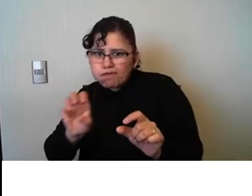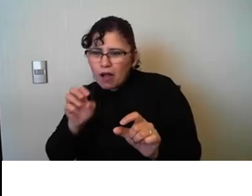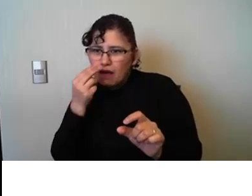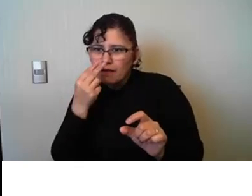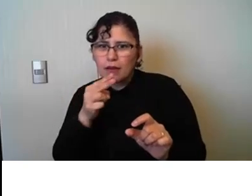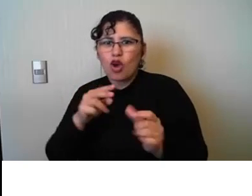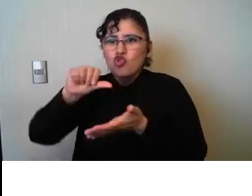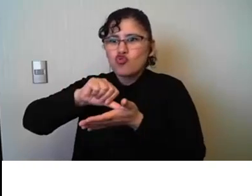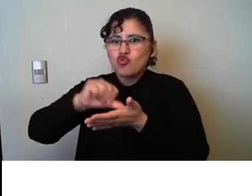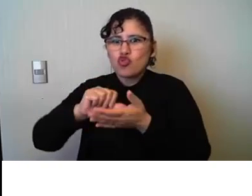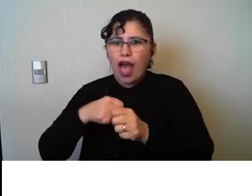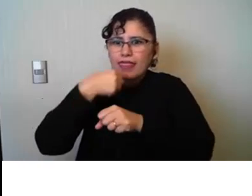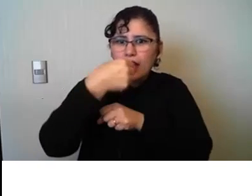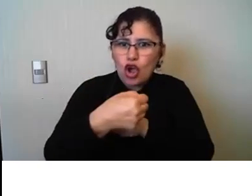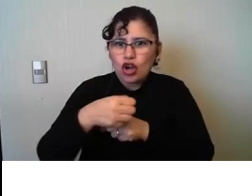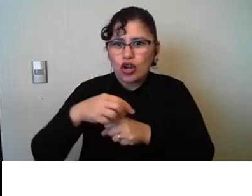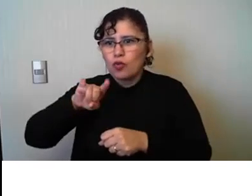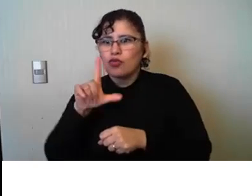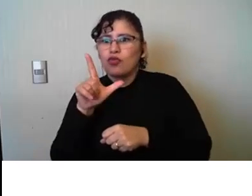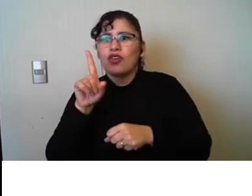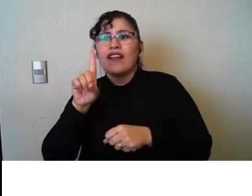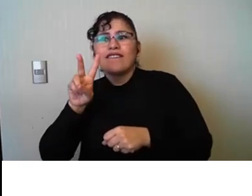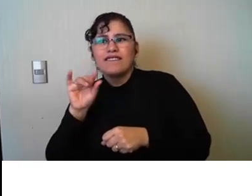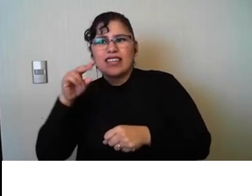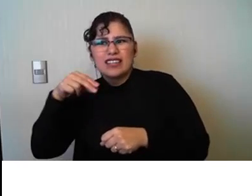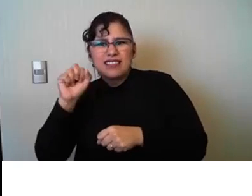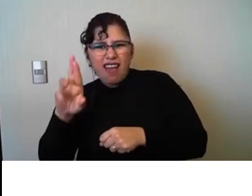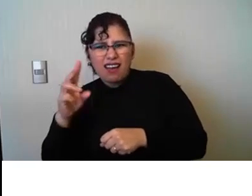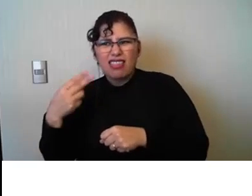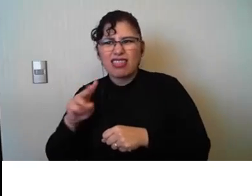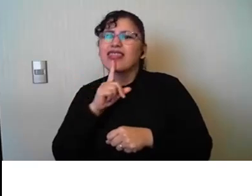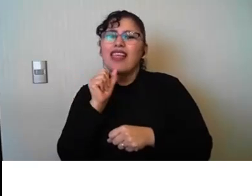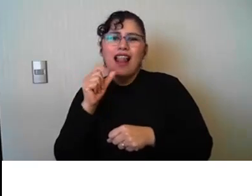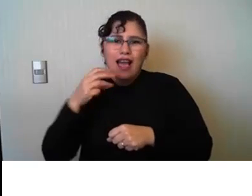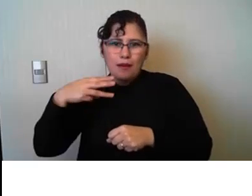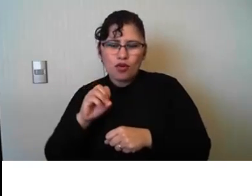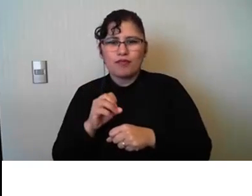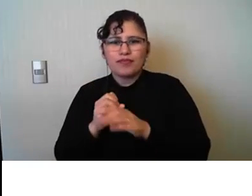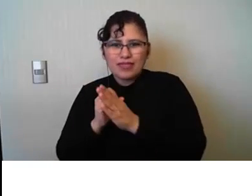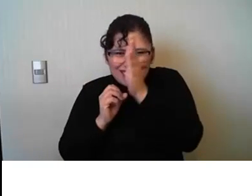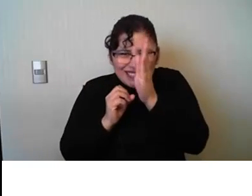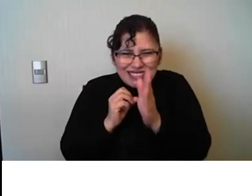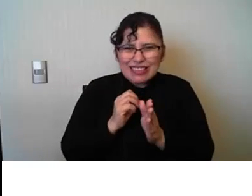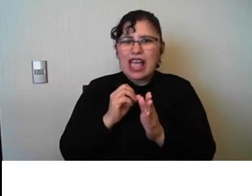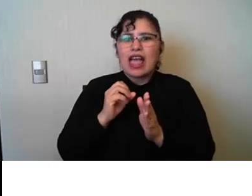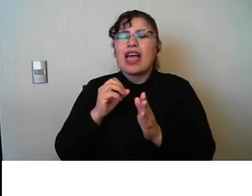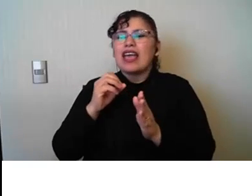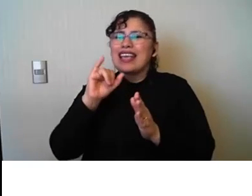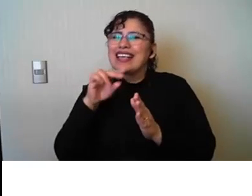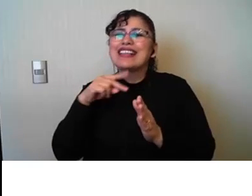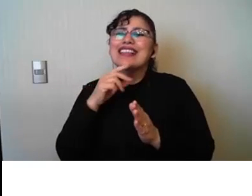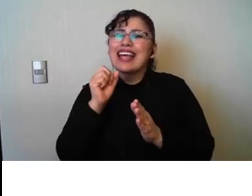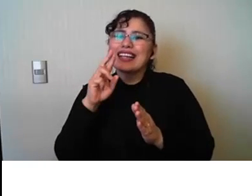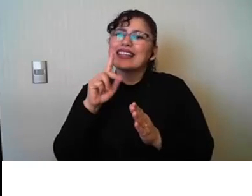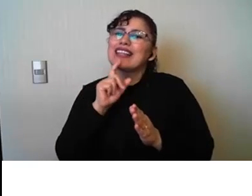núcleos exteriores, el pulvinar del tálamo, ¿cierto? La adherencia intertalámica. Ahí está el